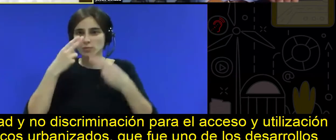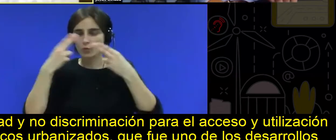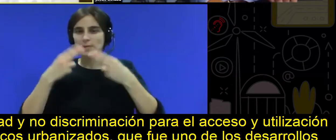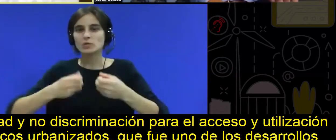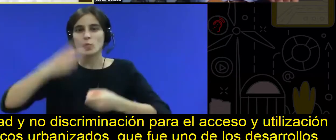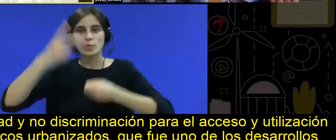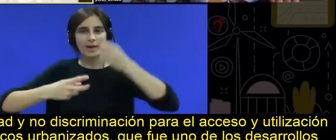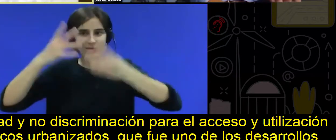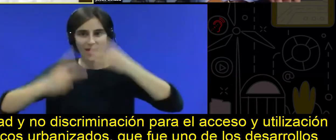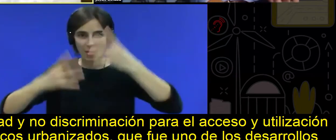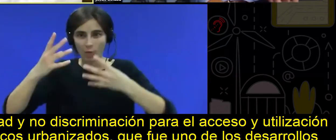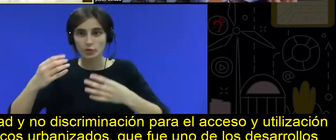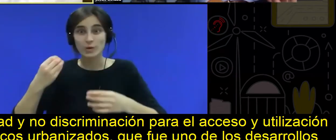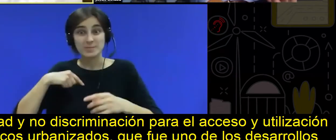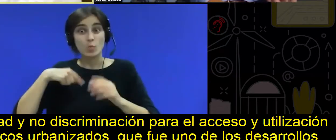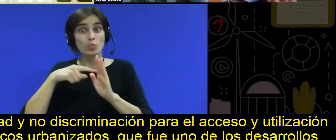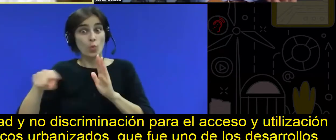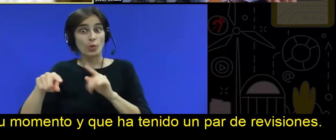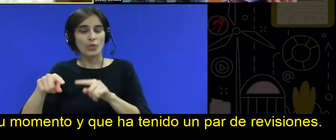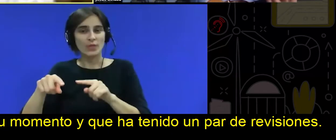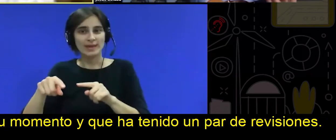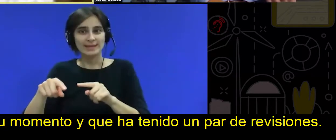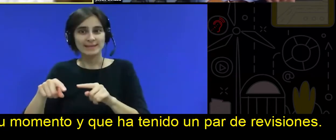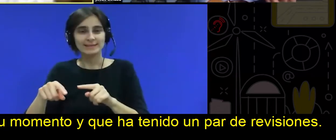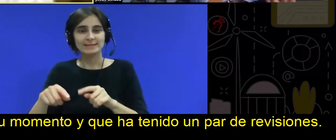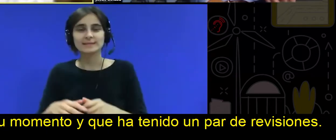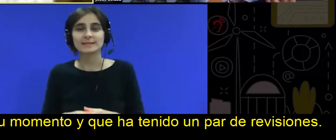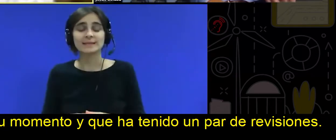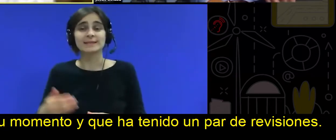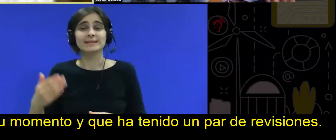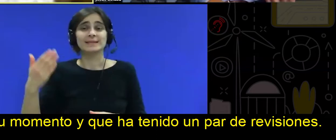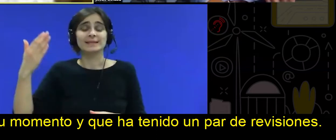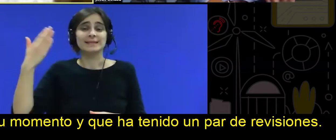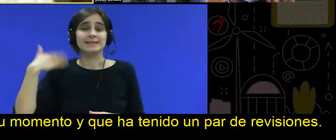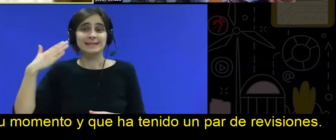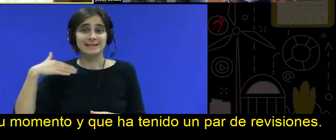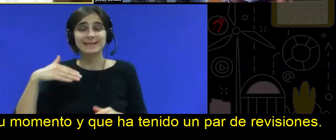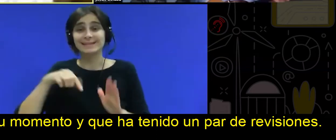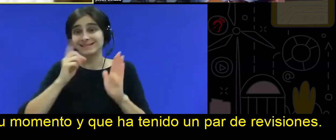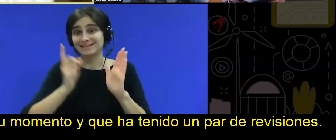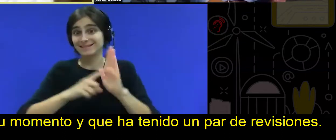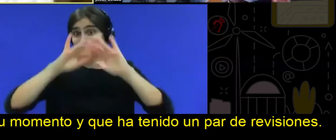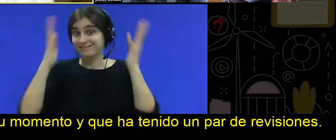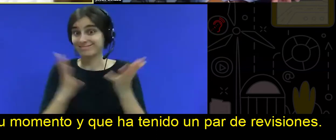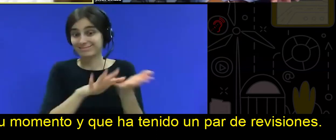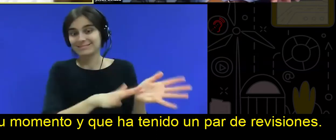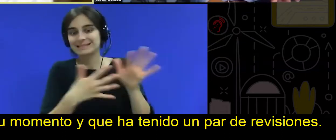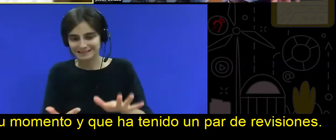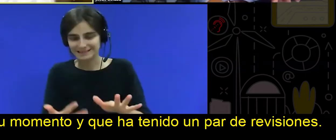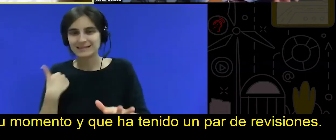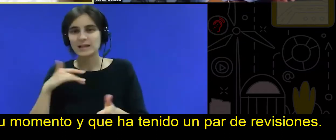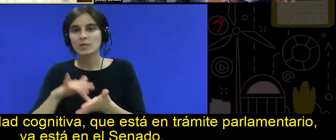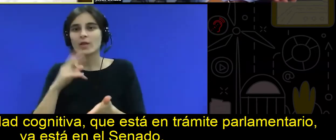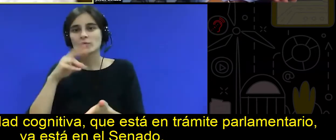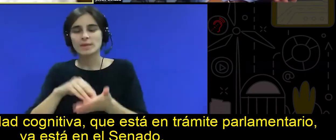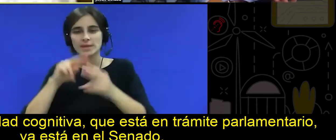de las órdenes o desarrollos de la Liondau en su momento y que ya ha tenido un par de revisiones.